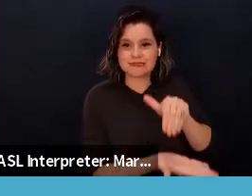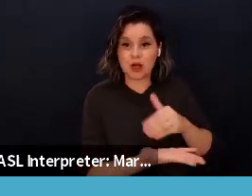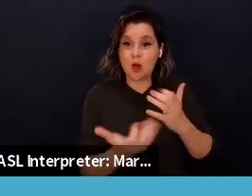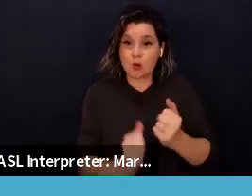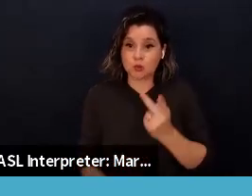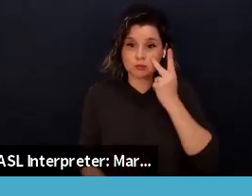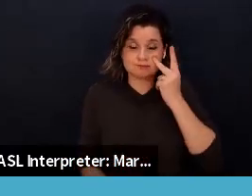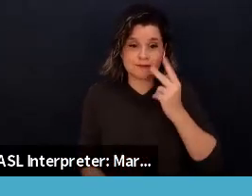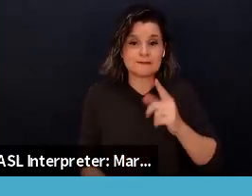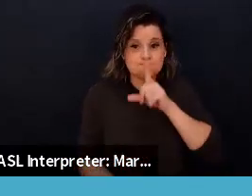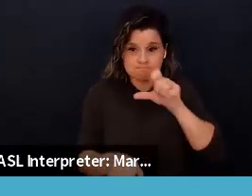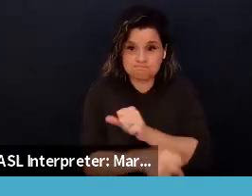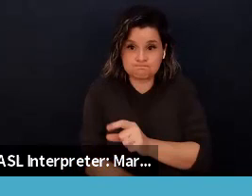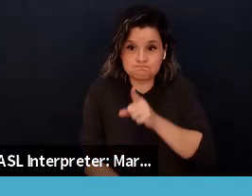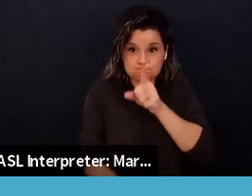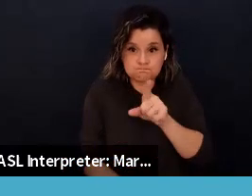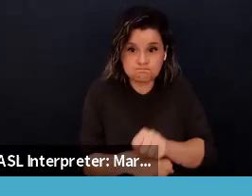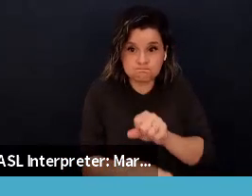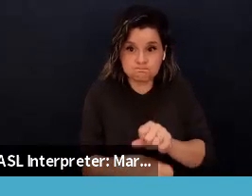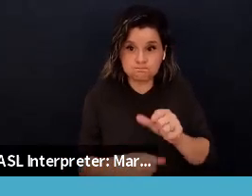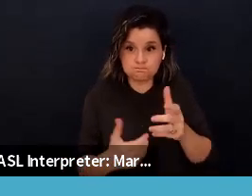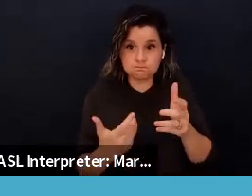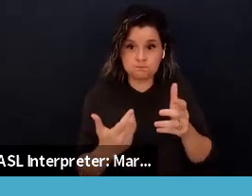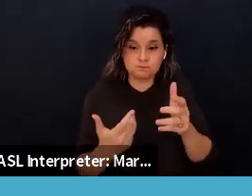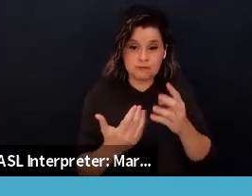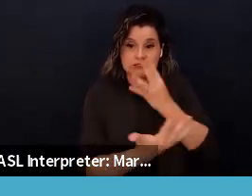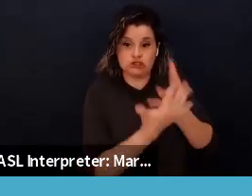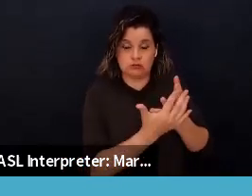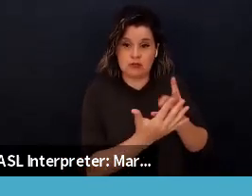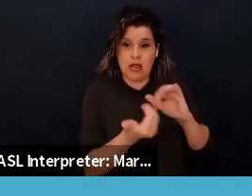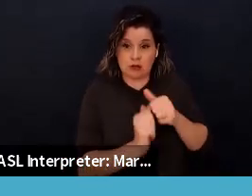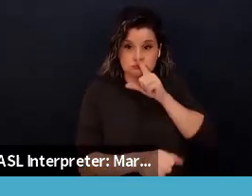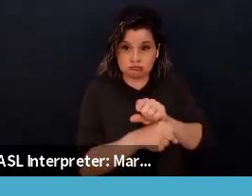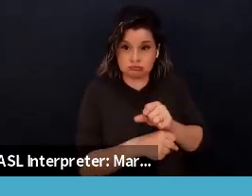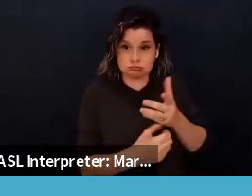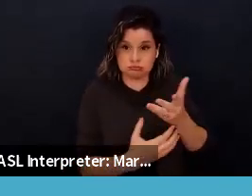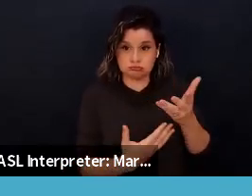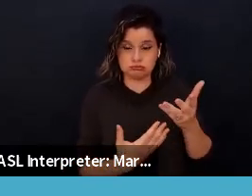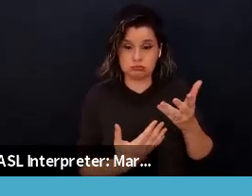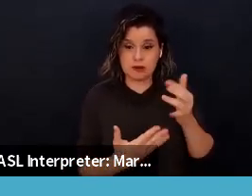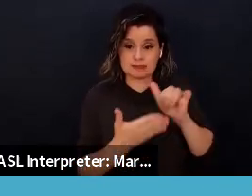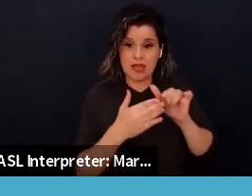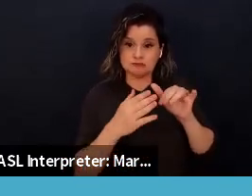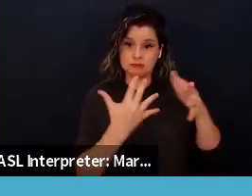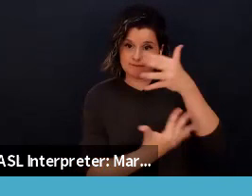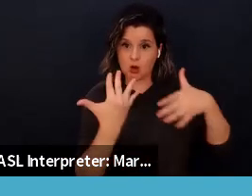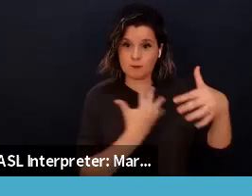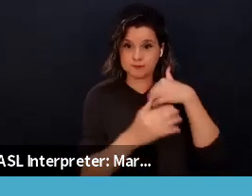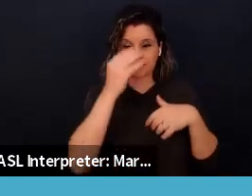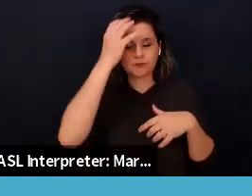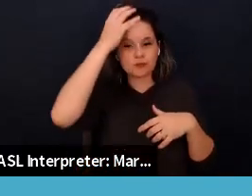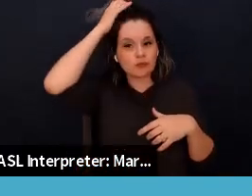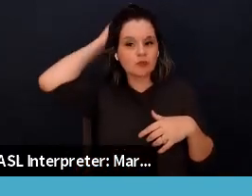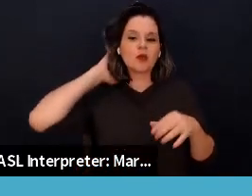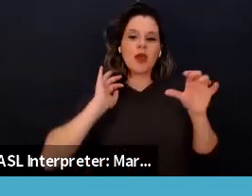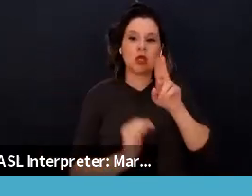sepan esta realidad de cómo es este clima. En los